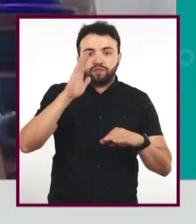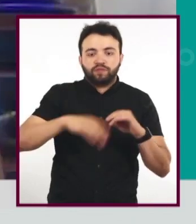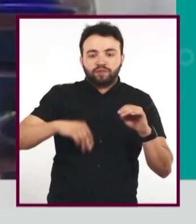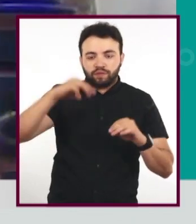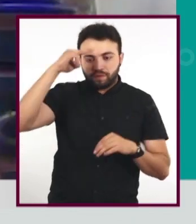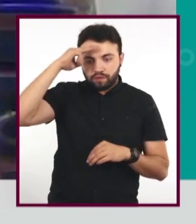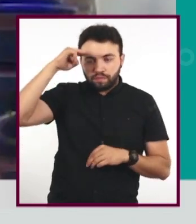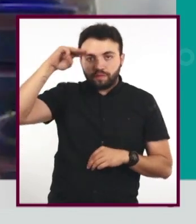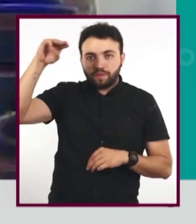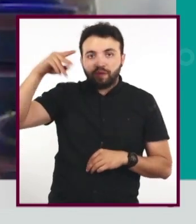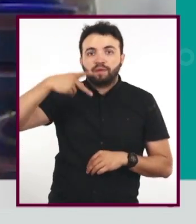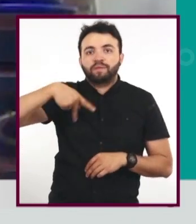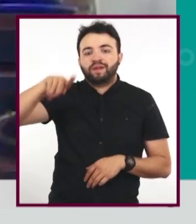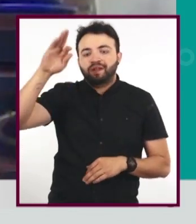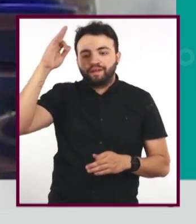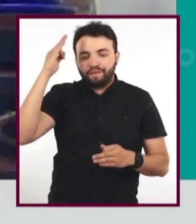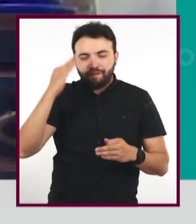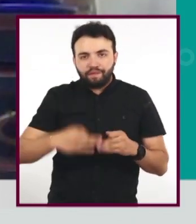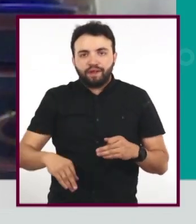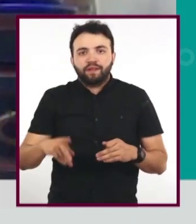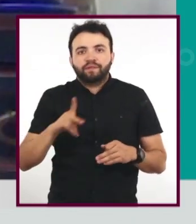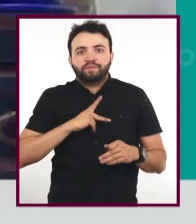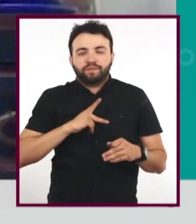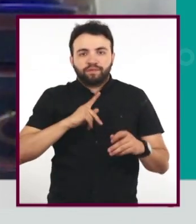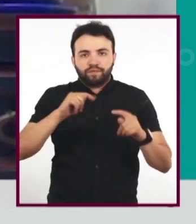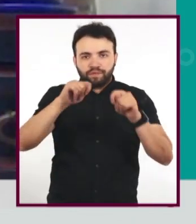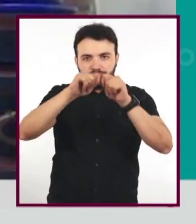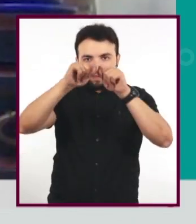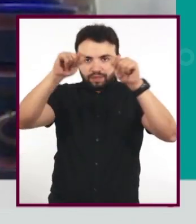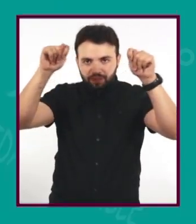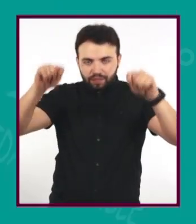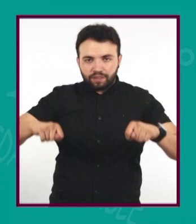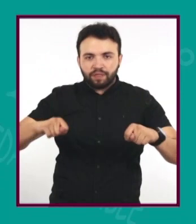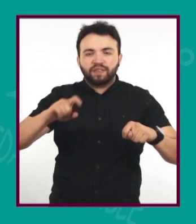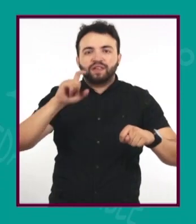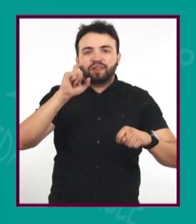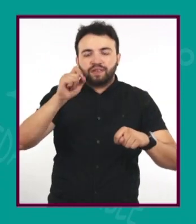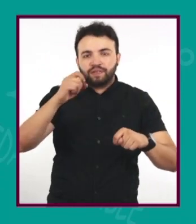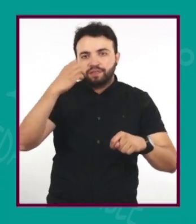me falta hacer mi tesis de grado y el examen.